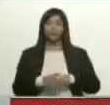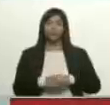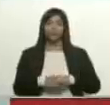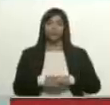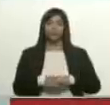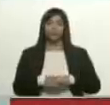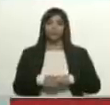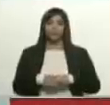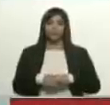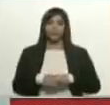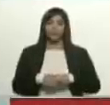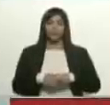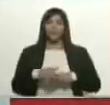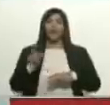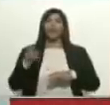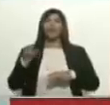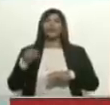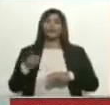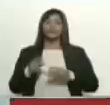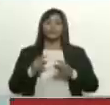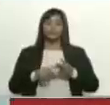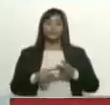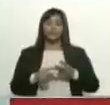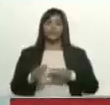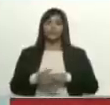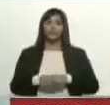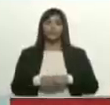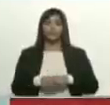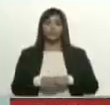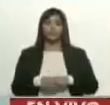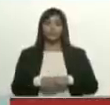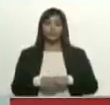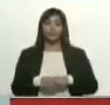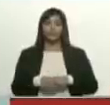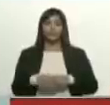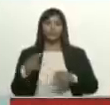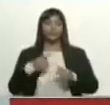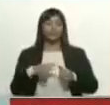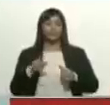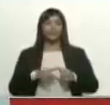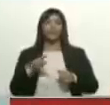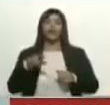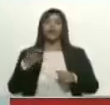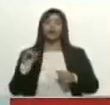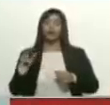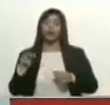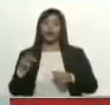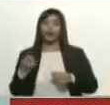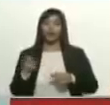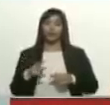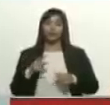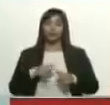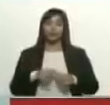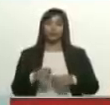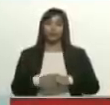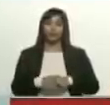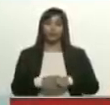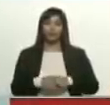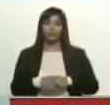Pirela, Gabriel José Blanco, alias Ricardo, Reinaldo Cortés, alias